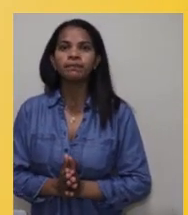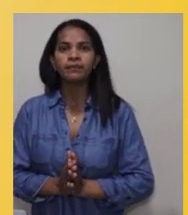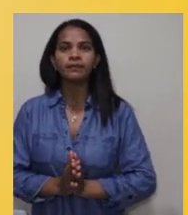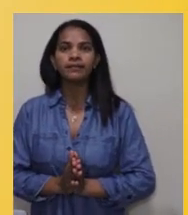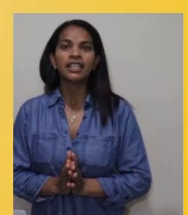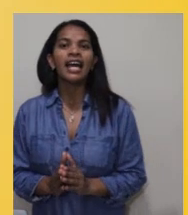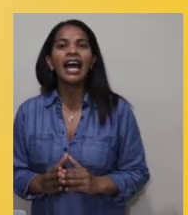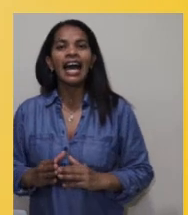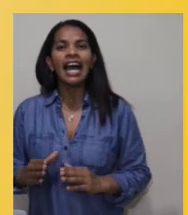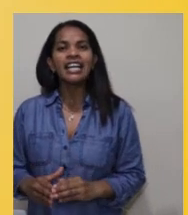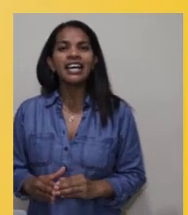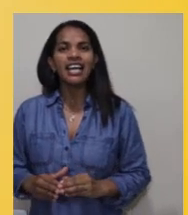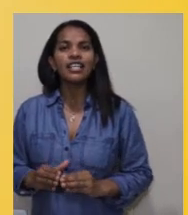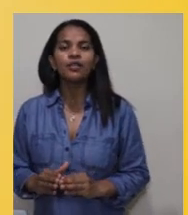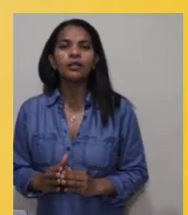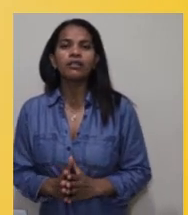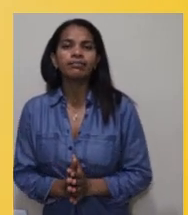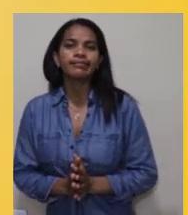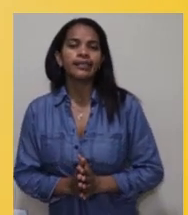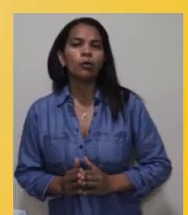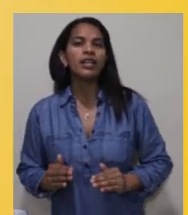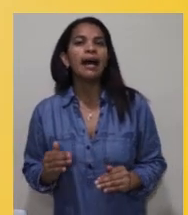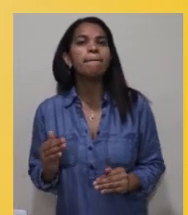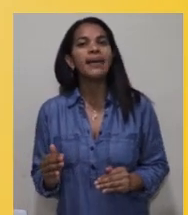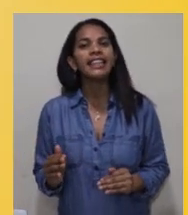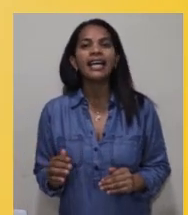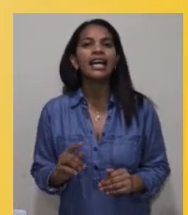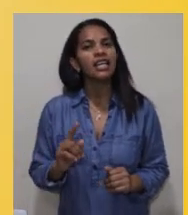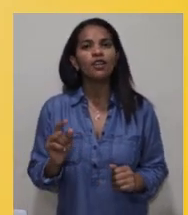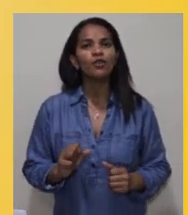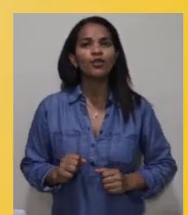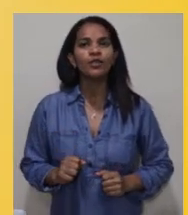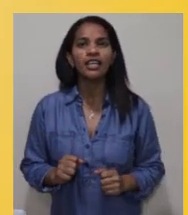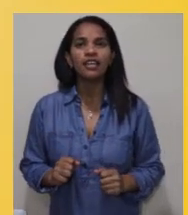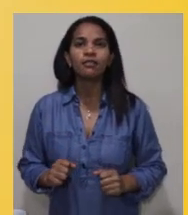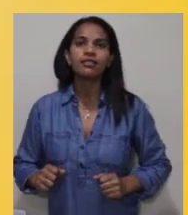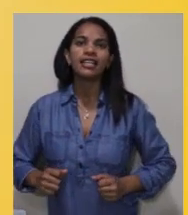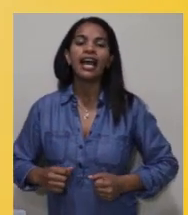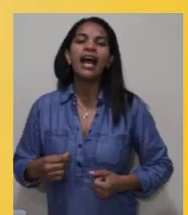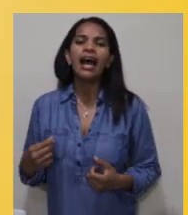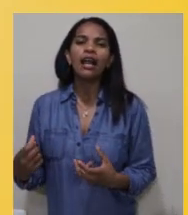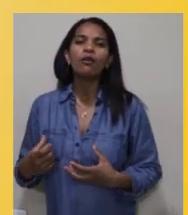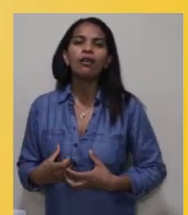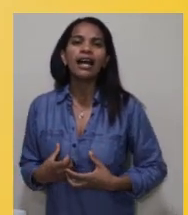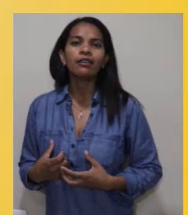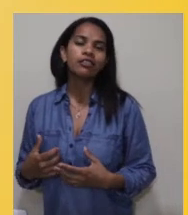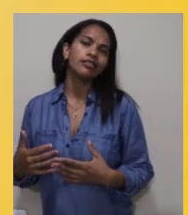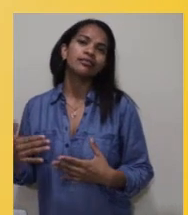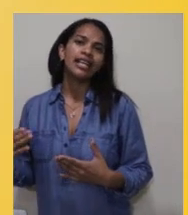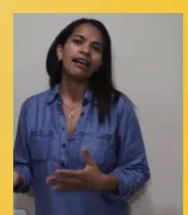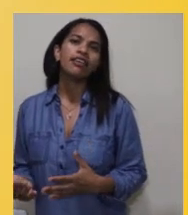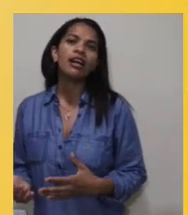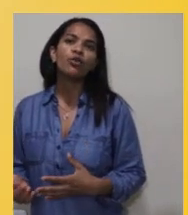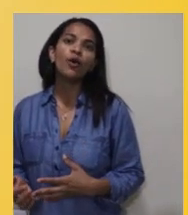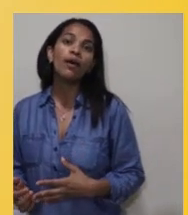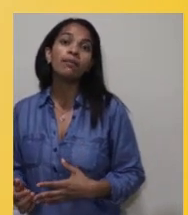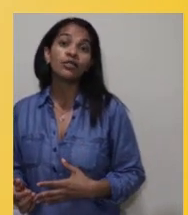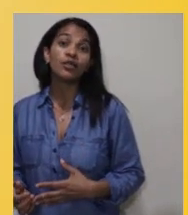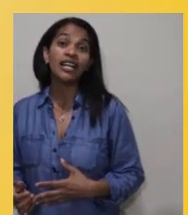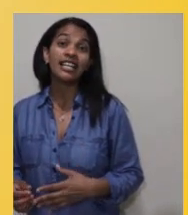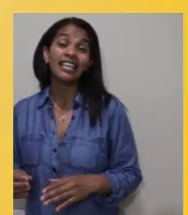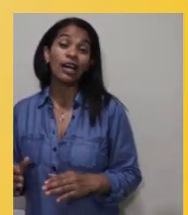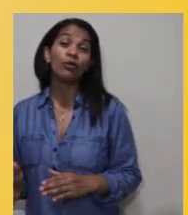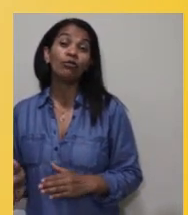personas han hecho unas metas que no son de ellos, que a lo largo de la vida uno